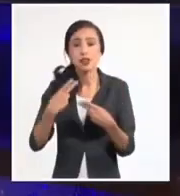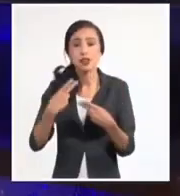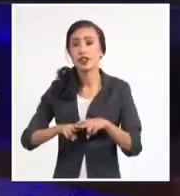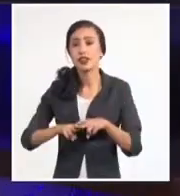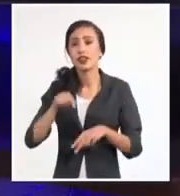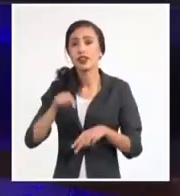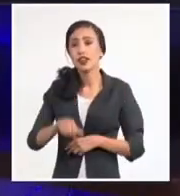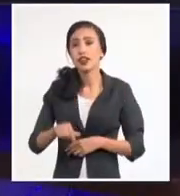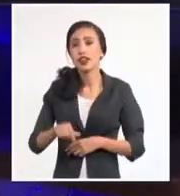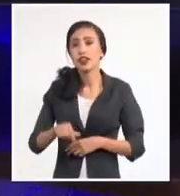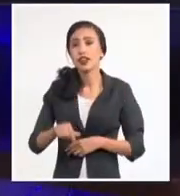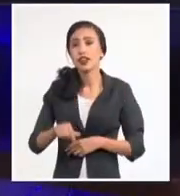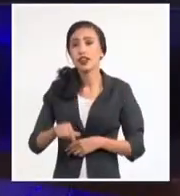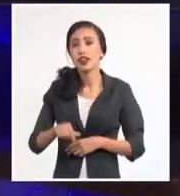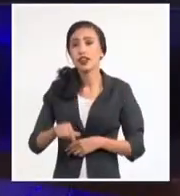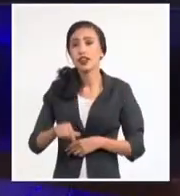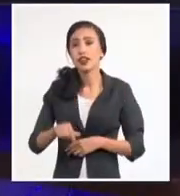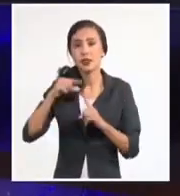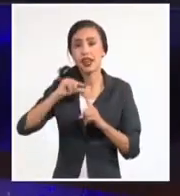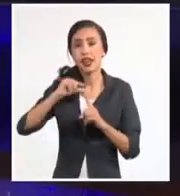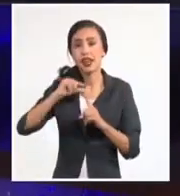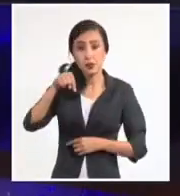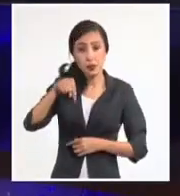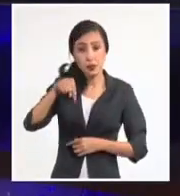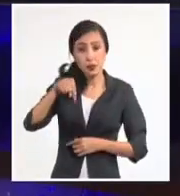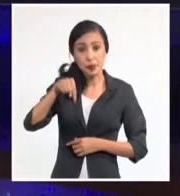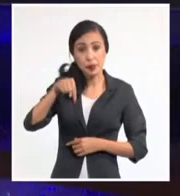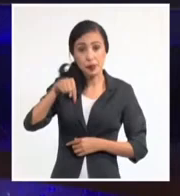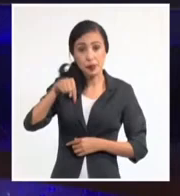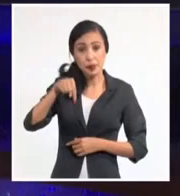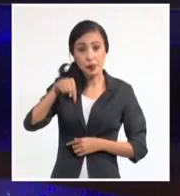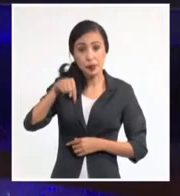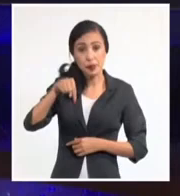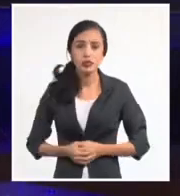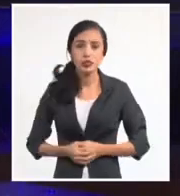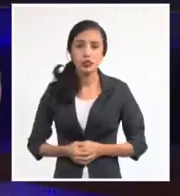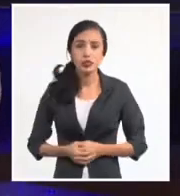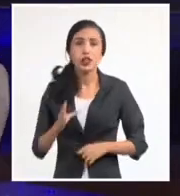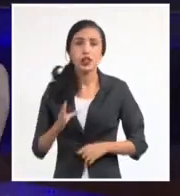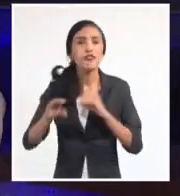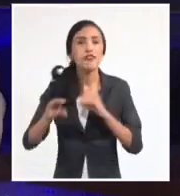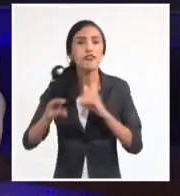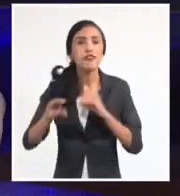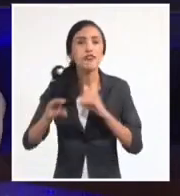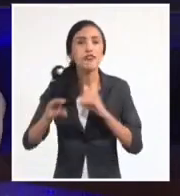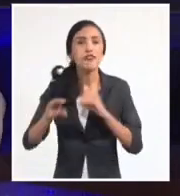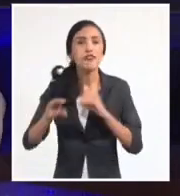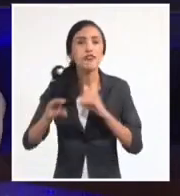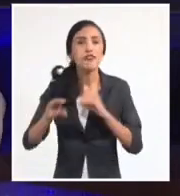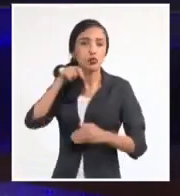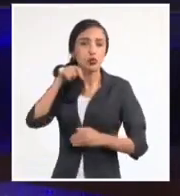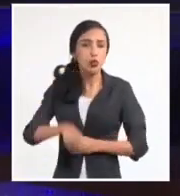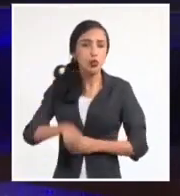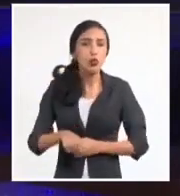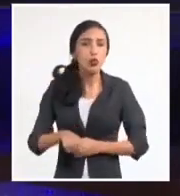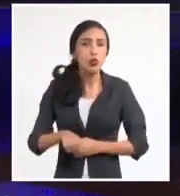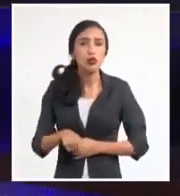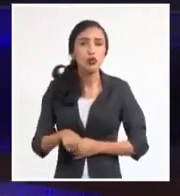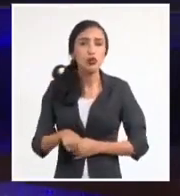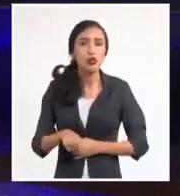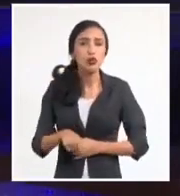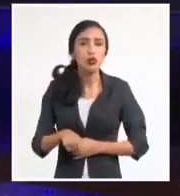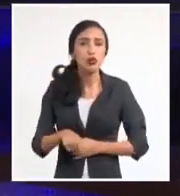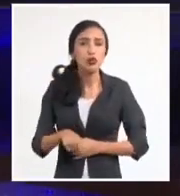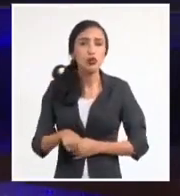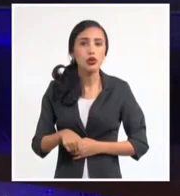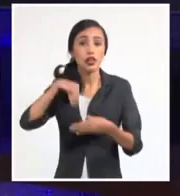de los principales temas que han estado abordando hoy, que han estado debatiendo hoy los